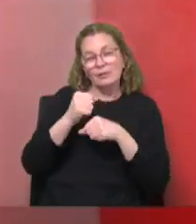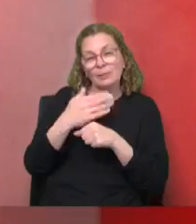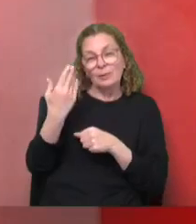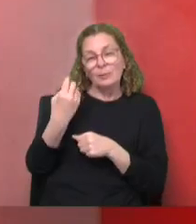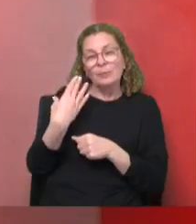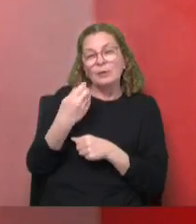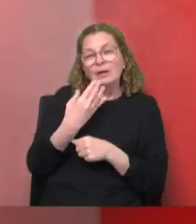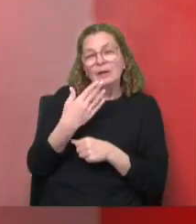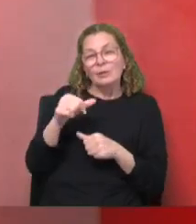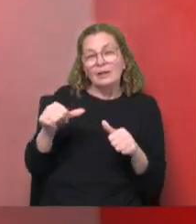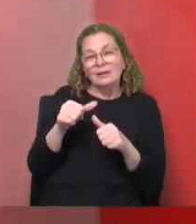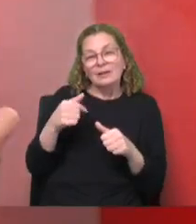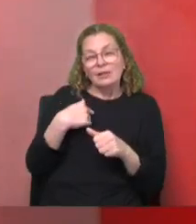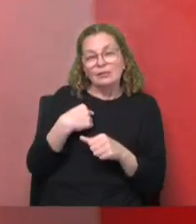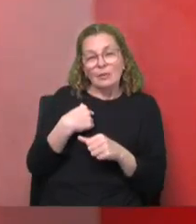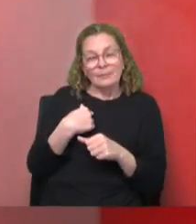qué lo hacía,